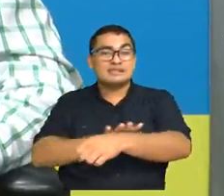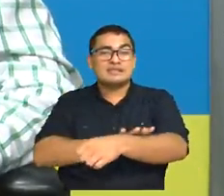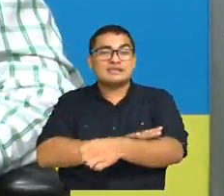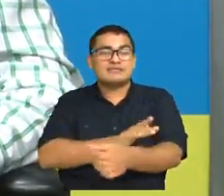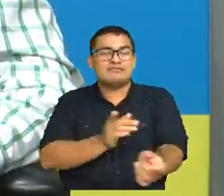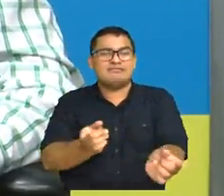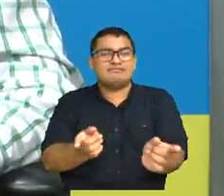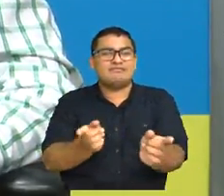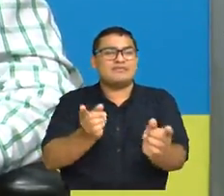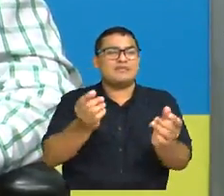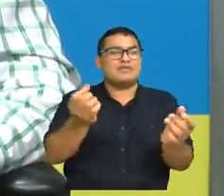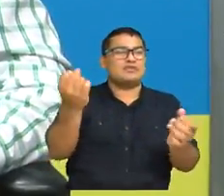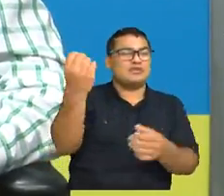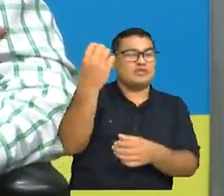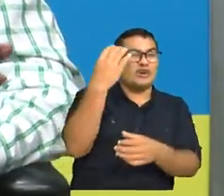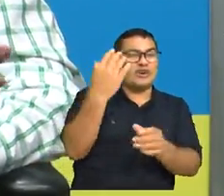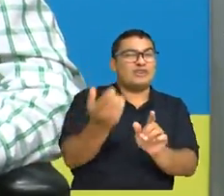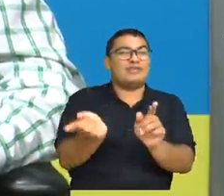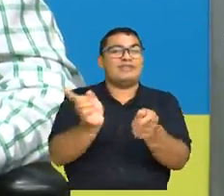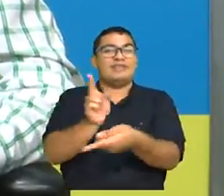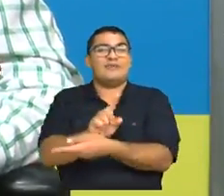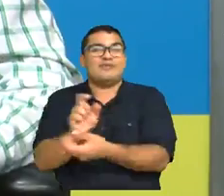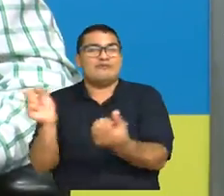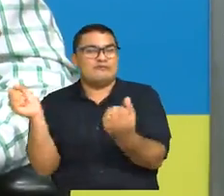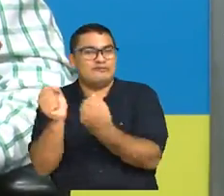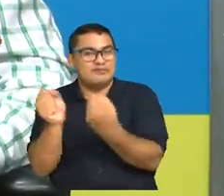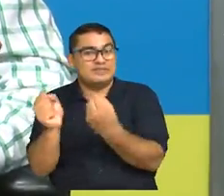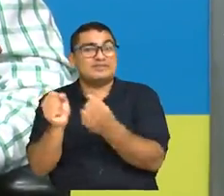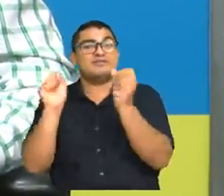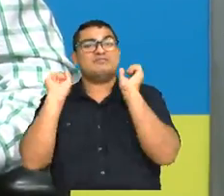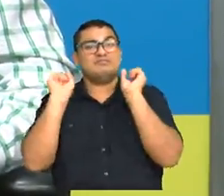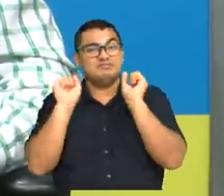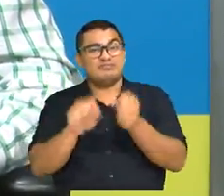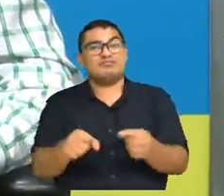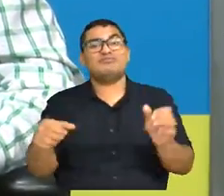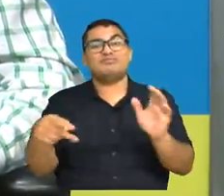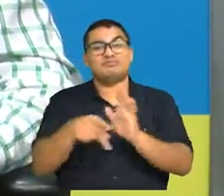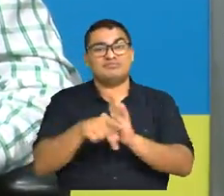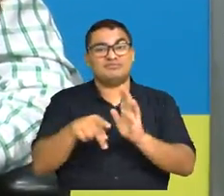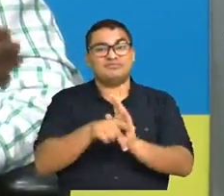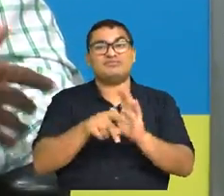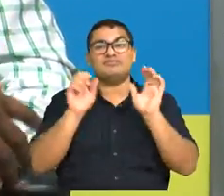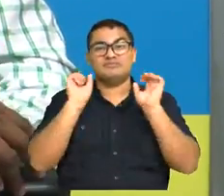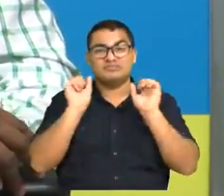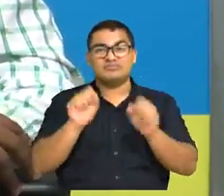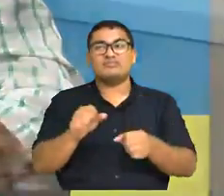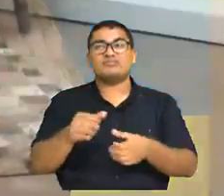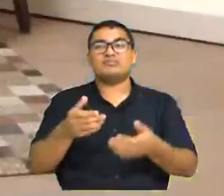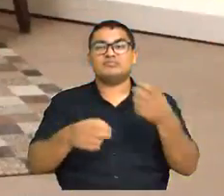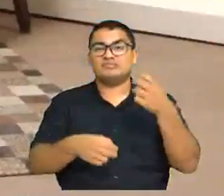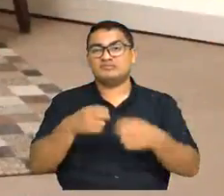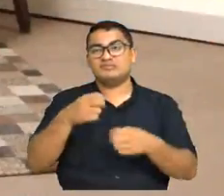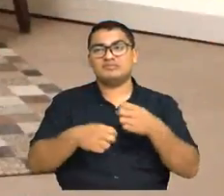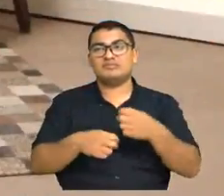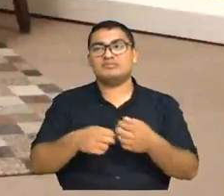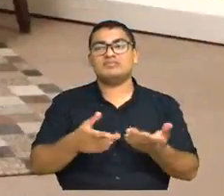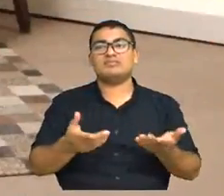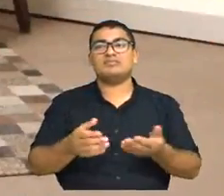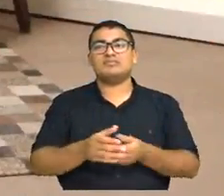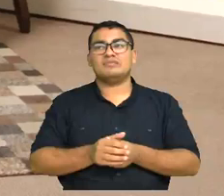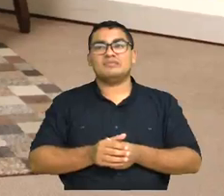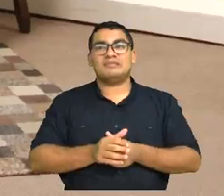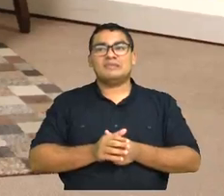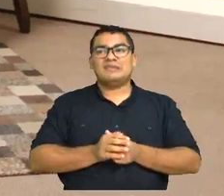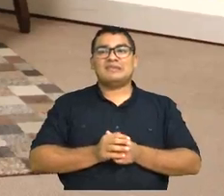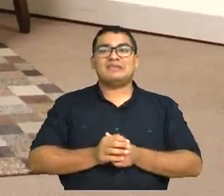brusco. Esto también puede ser un factor que propicie el golpe de calor. Al golpe de calor meramente no,